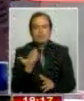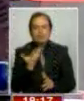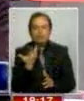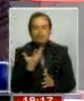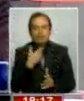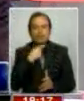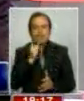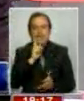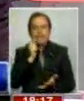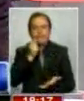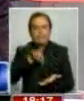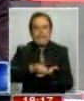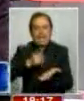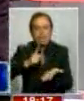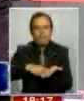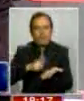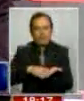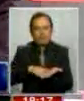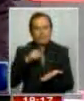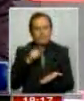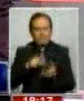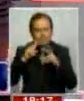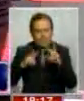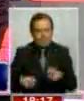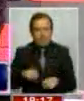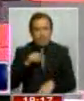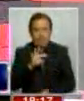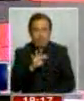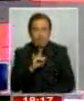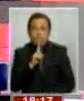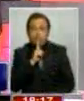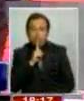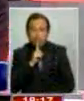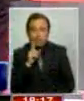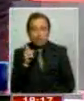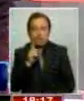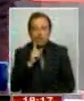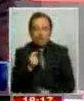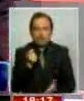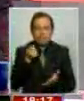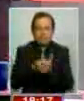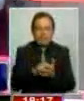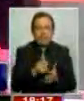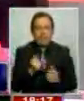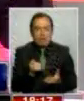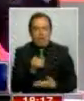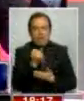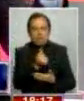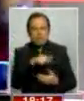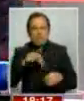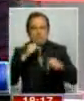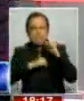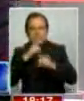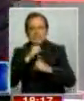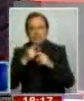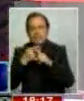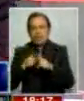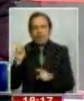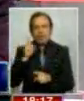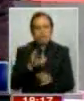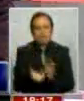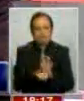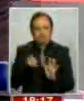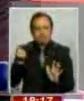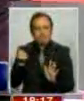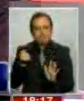¿Por qué nosotros hemos llegado al diagnóstico que efectivamente no es un mecanismo que está financiando inversiones en las empresas o que se mantiene en otro tipo de sociedades fuera de las empresas? Porque